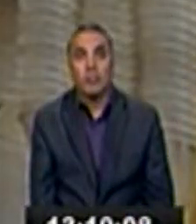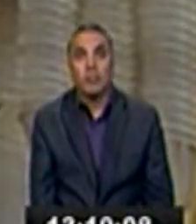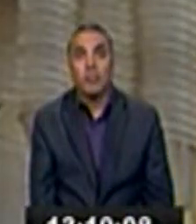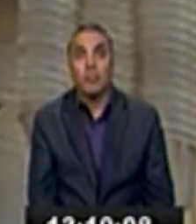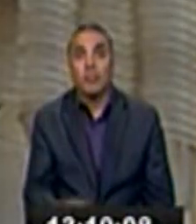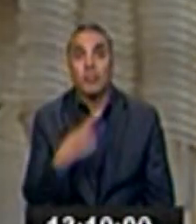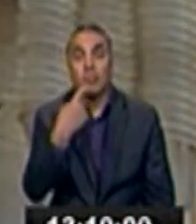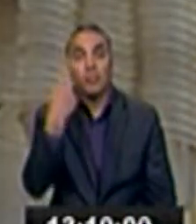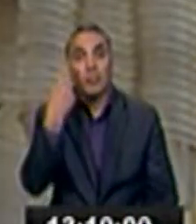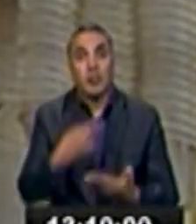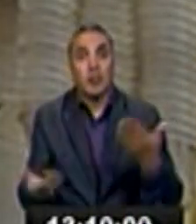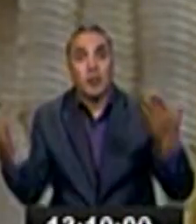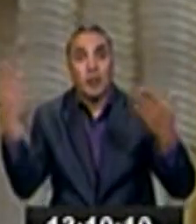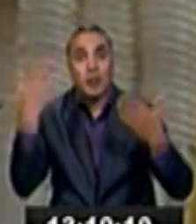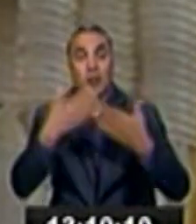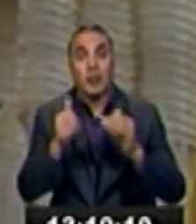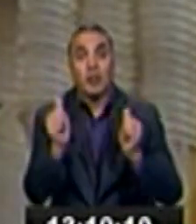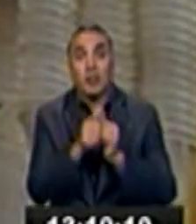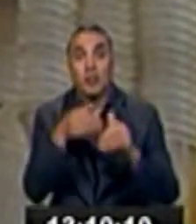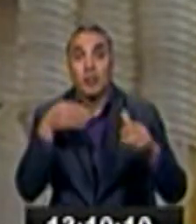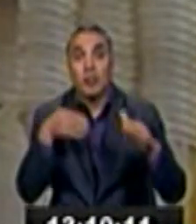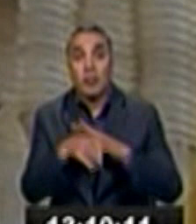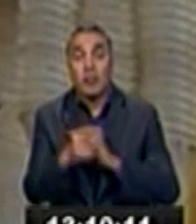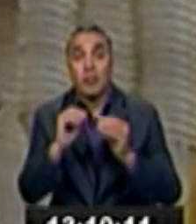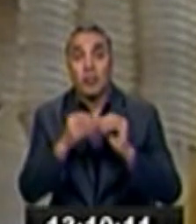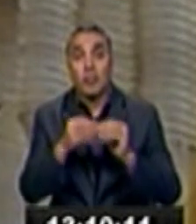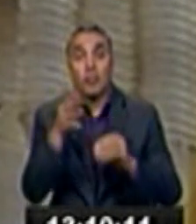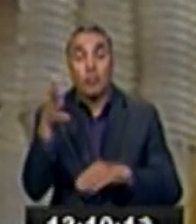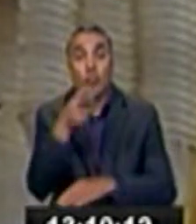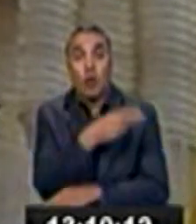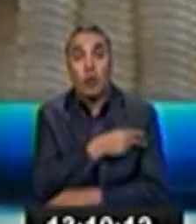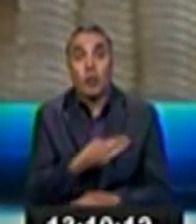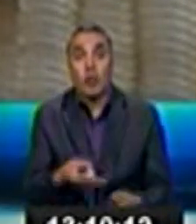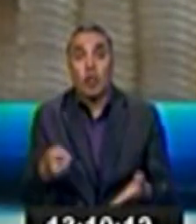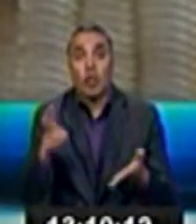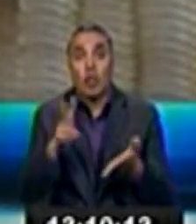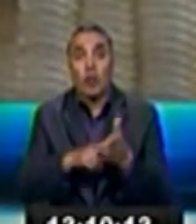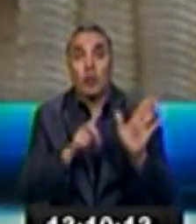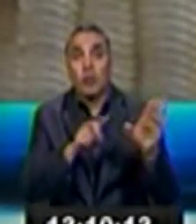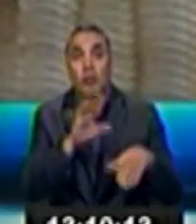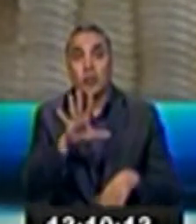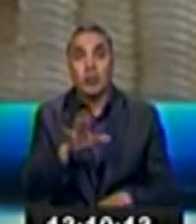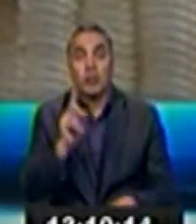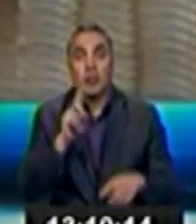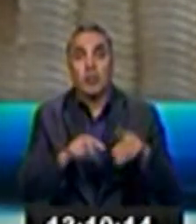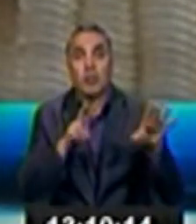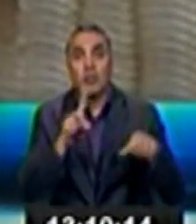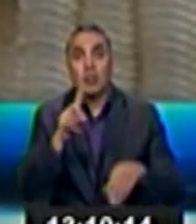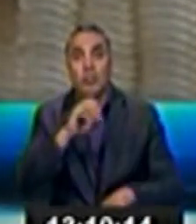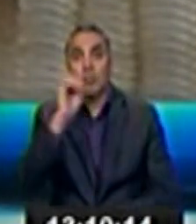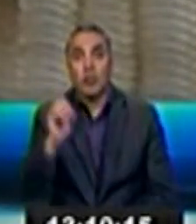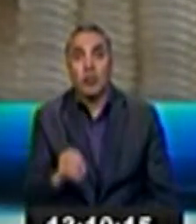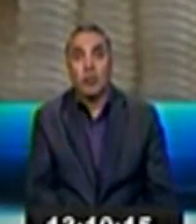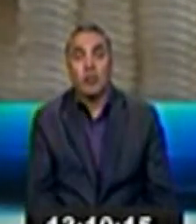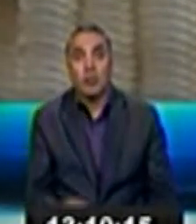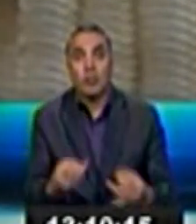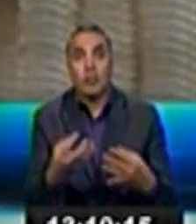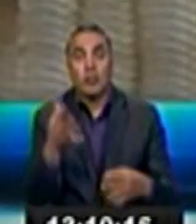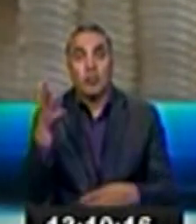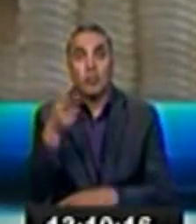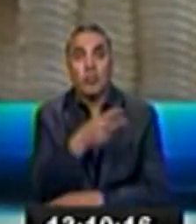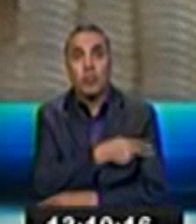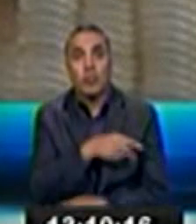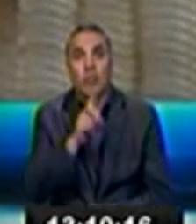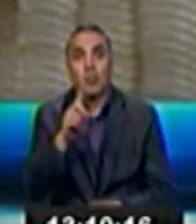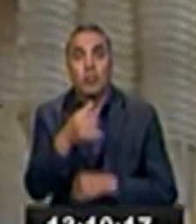Contarles para finalizar que con el ingreso de este número de maestros se incrementa del 65 al 71% el número de docentes que en el